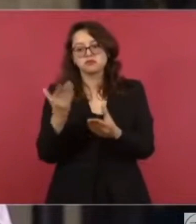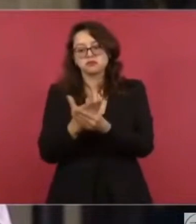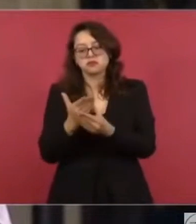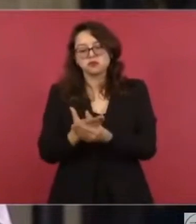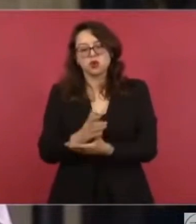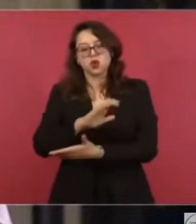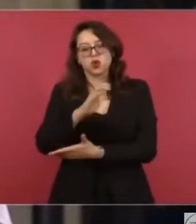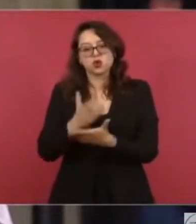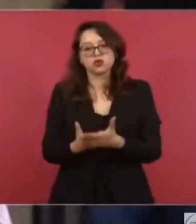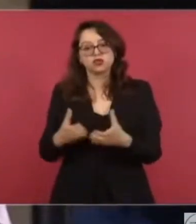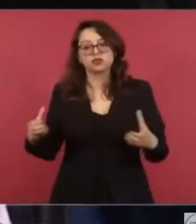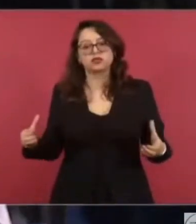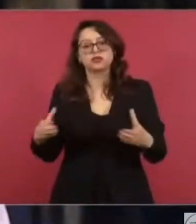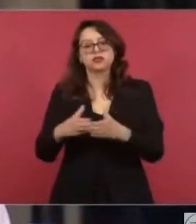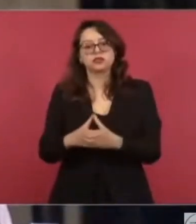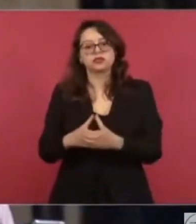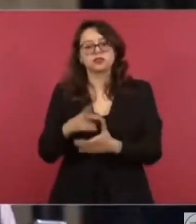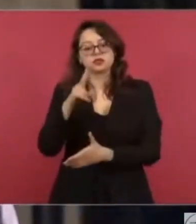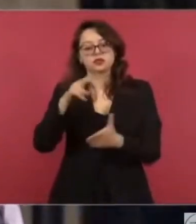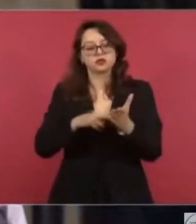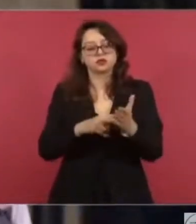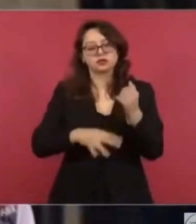en el contrato colectivo de trabajo del